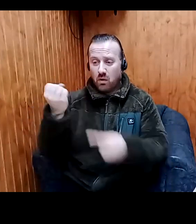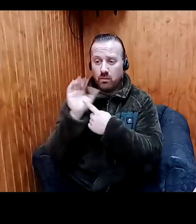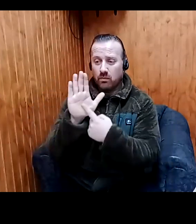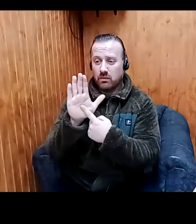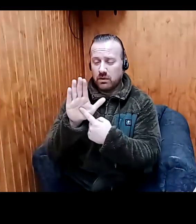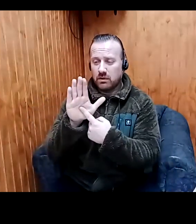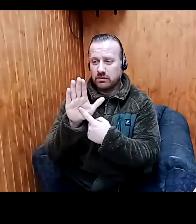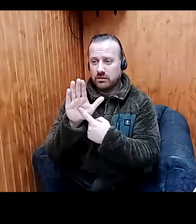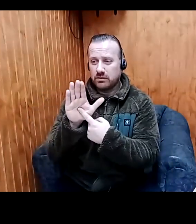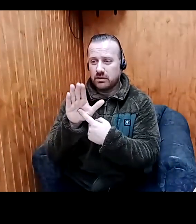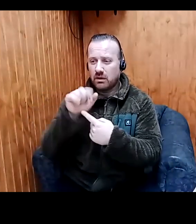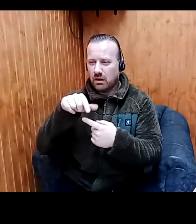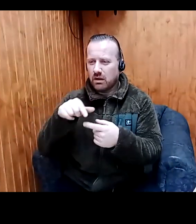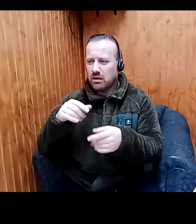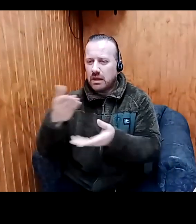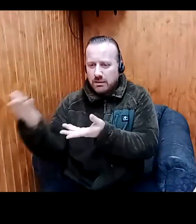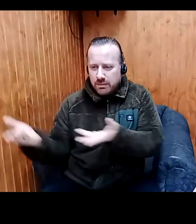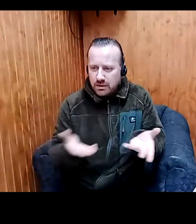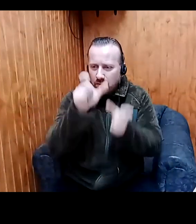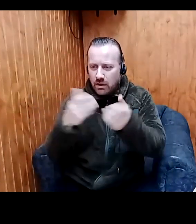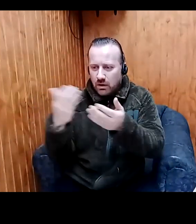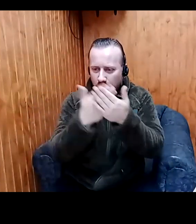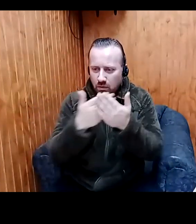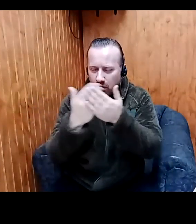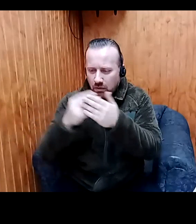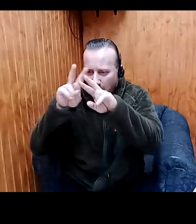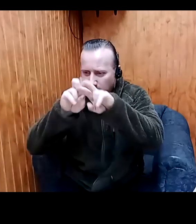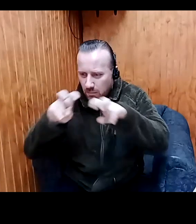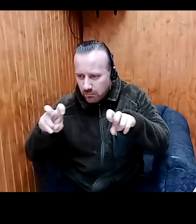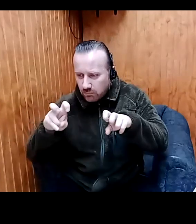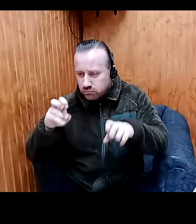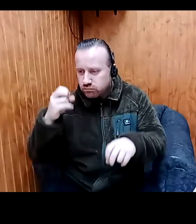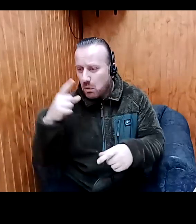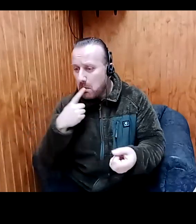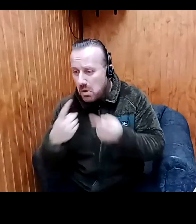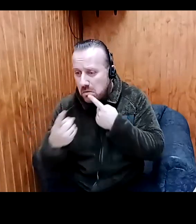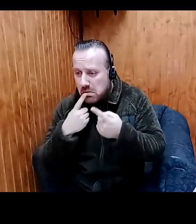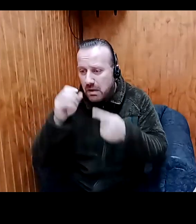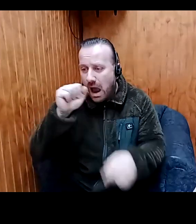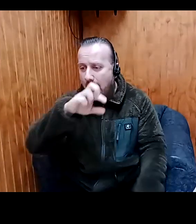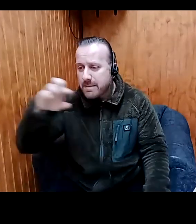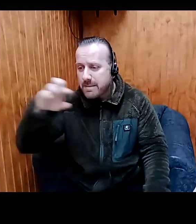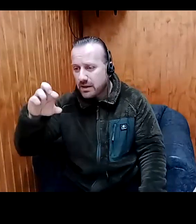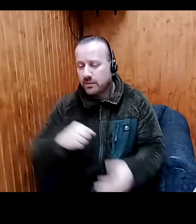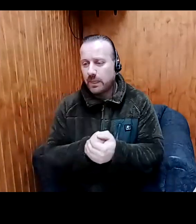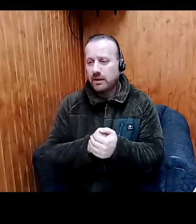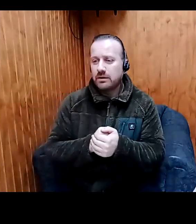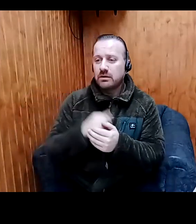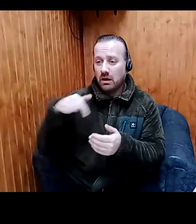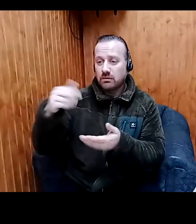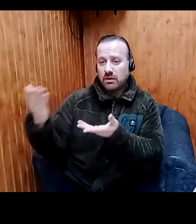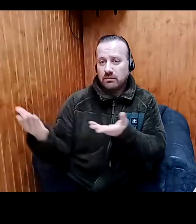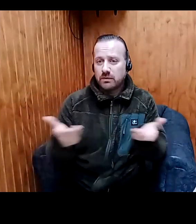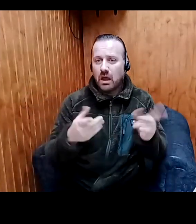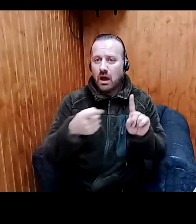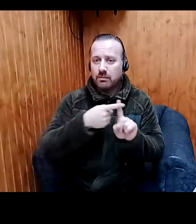conferencia involucrando al alumnado en la indagación a través de la verificación de APP. Los invitamos a participar